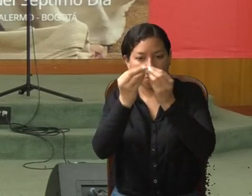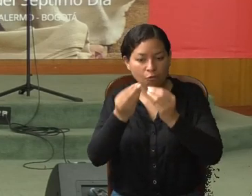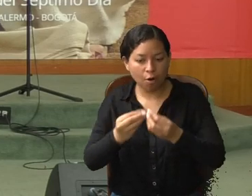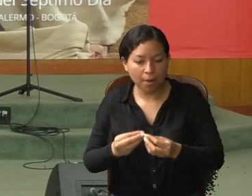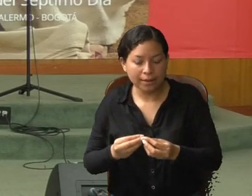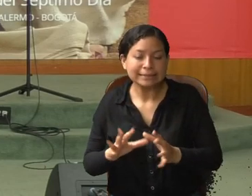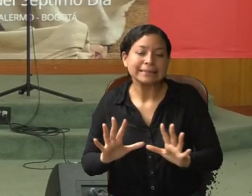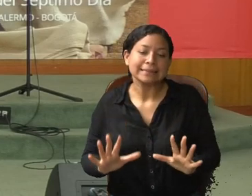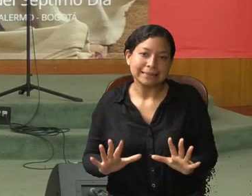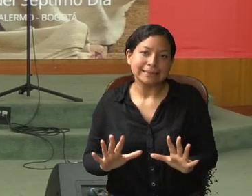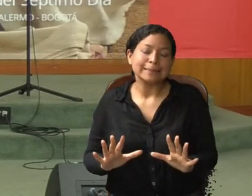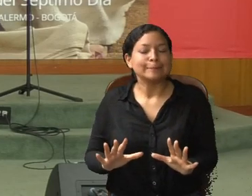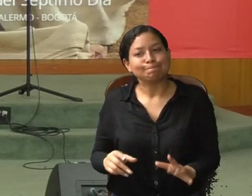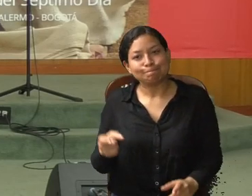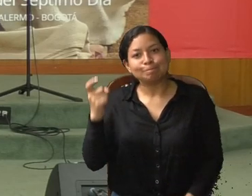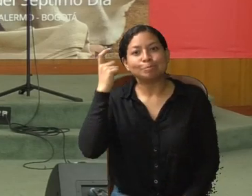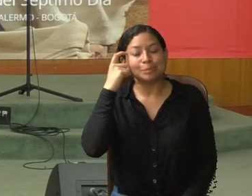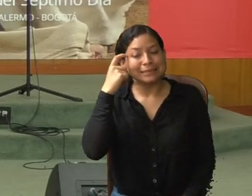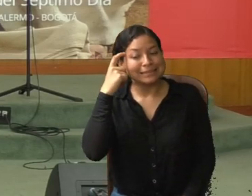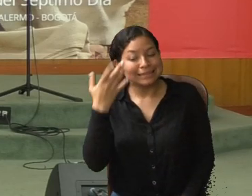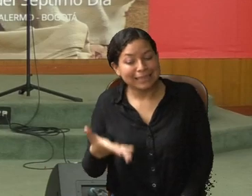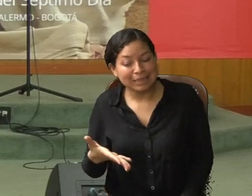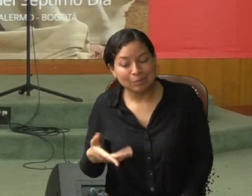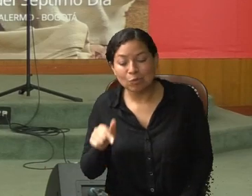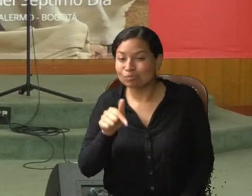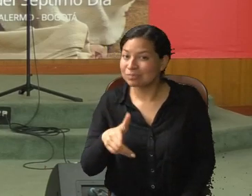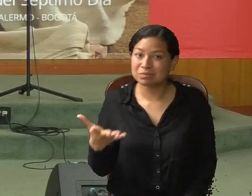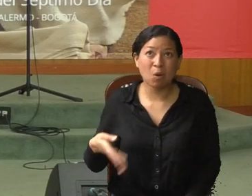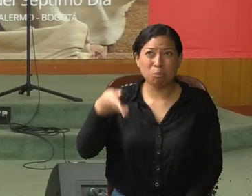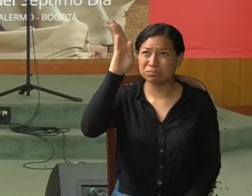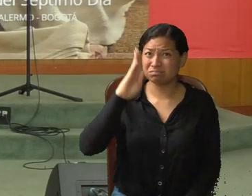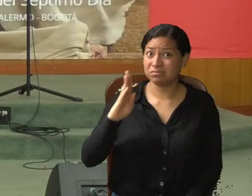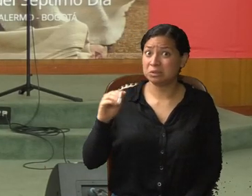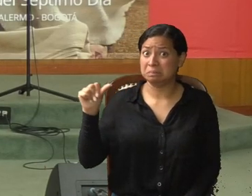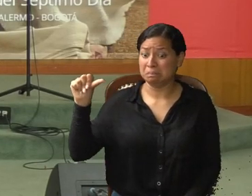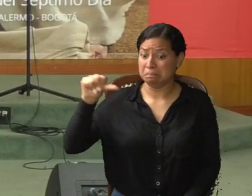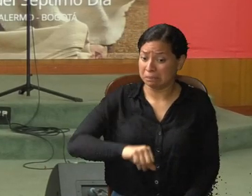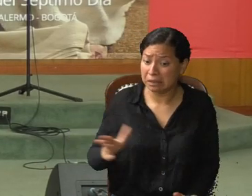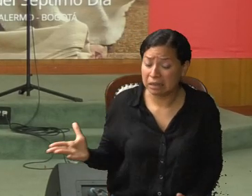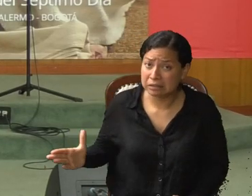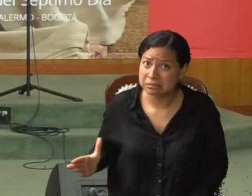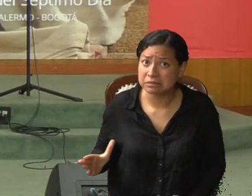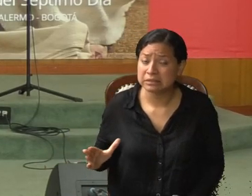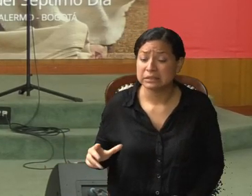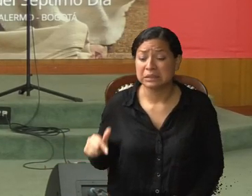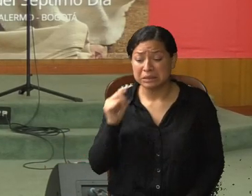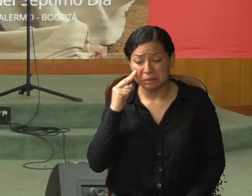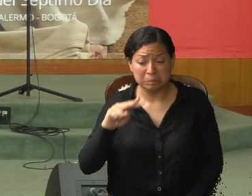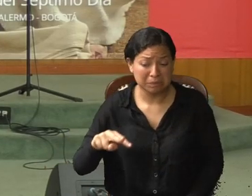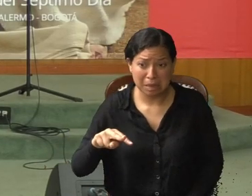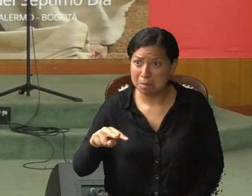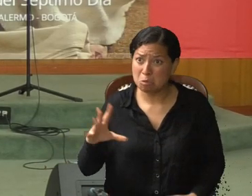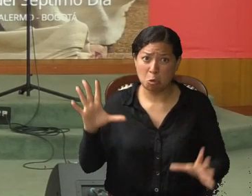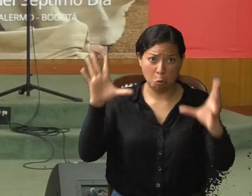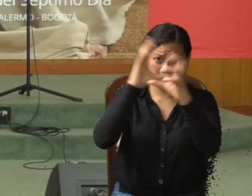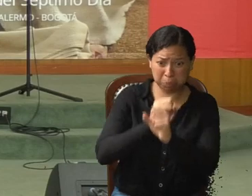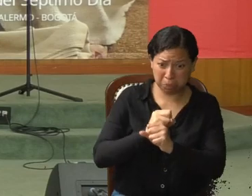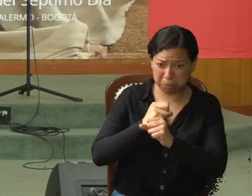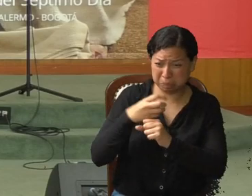Porque estamos mostrando que hay caos, que hay destrucción, que hay tinieblas además de todo. Y el panorama que tendríamos sería un